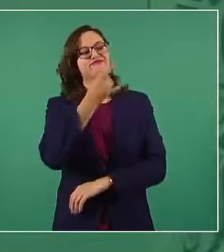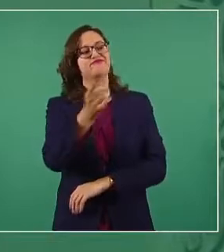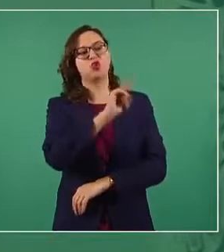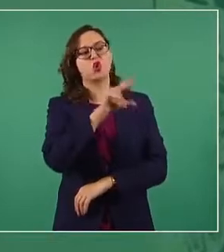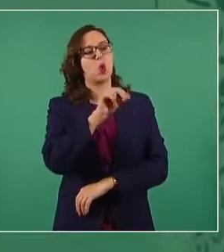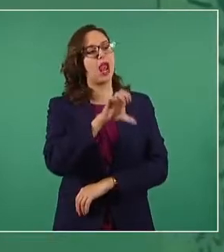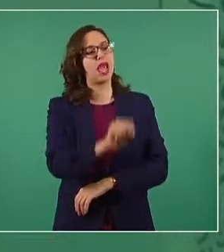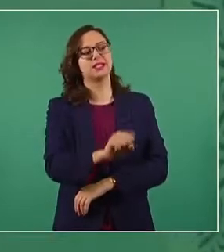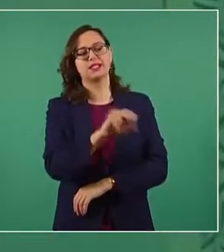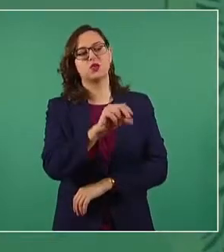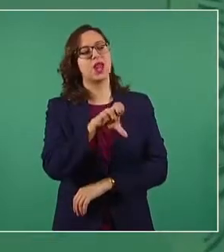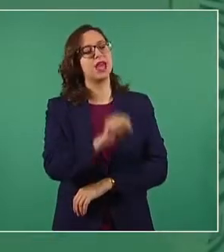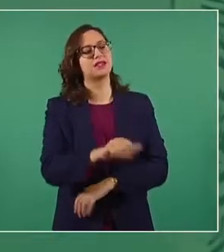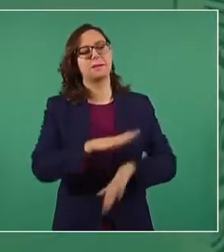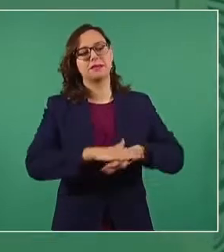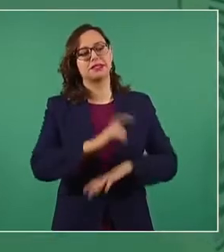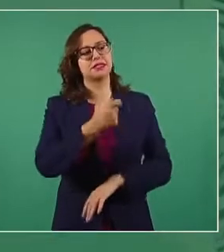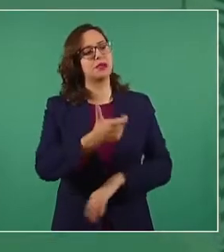ampliaciones